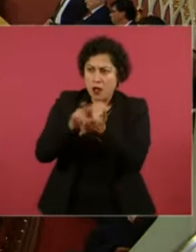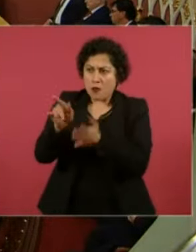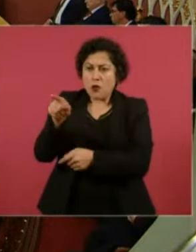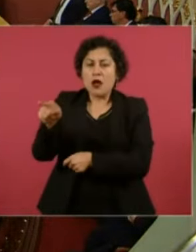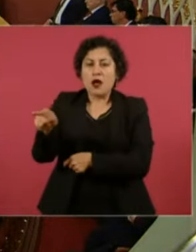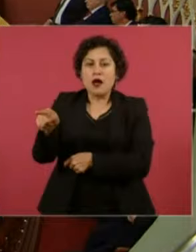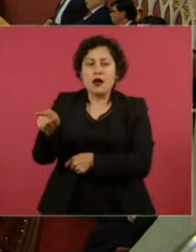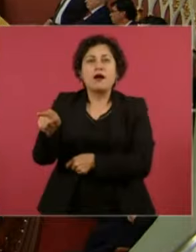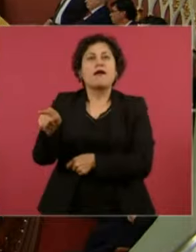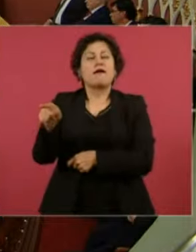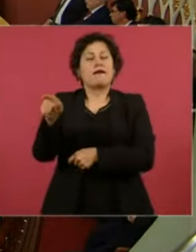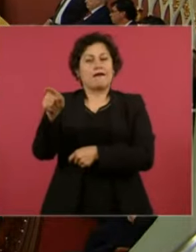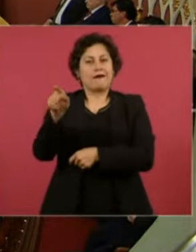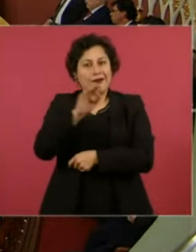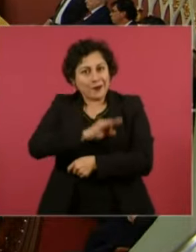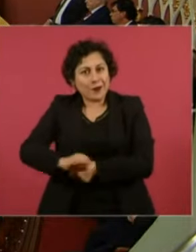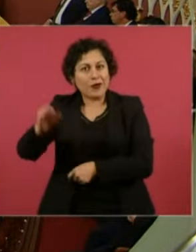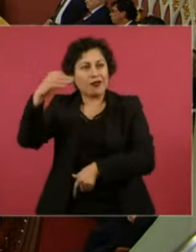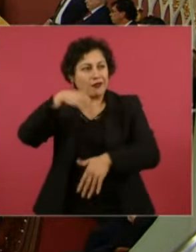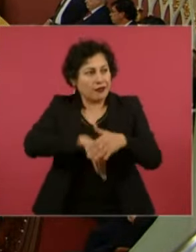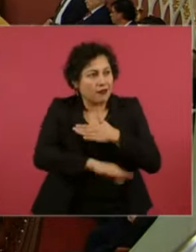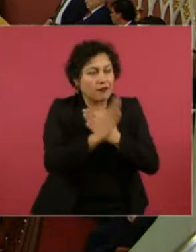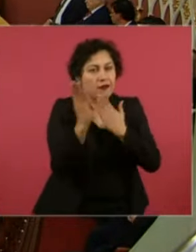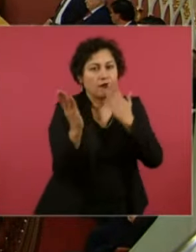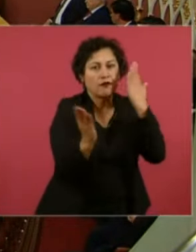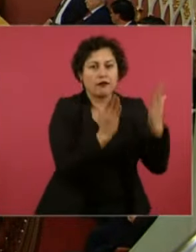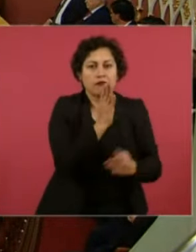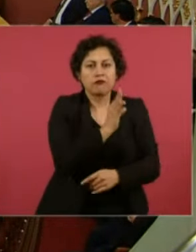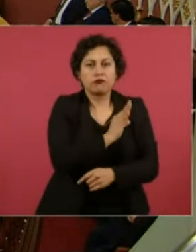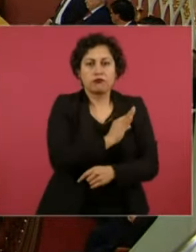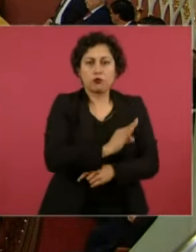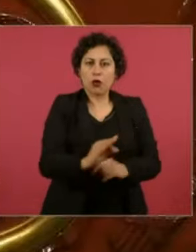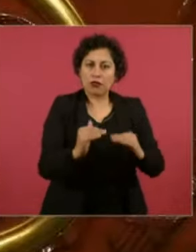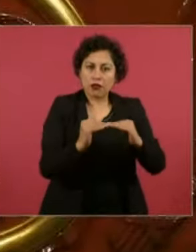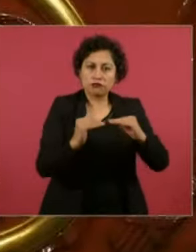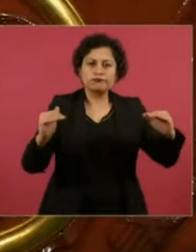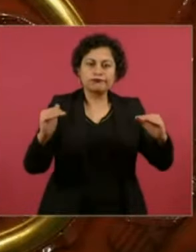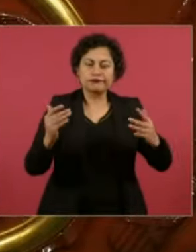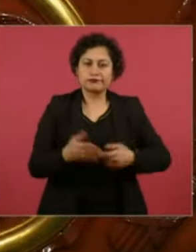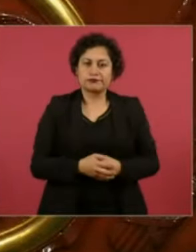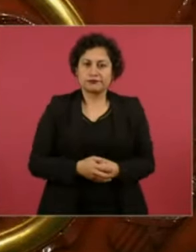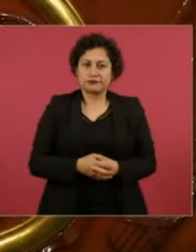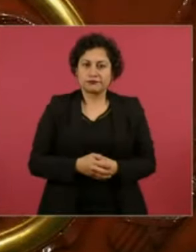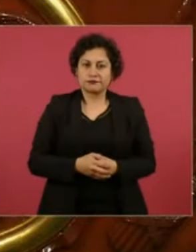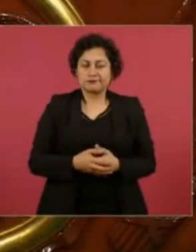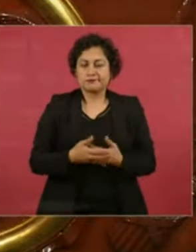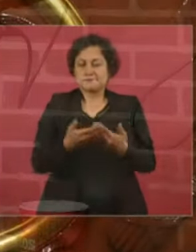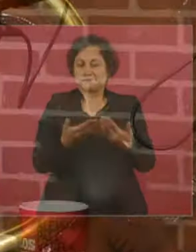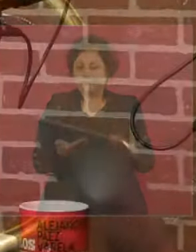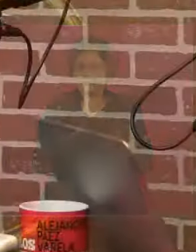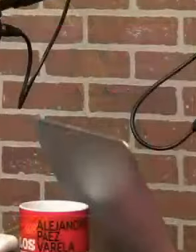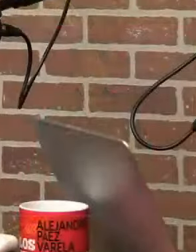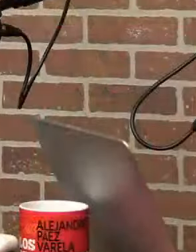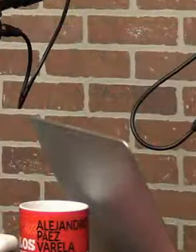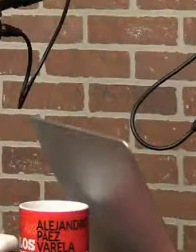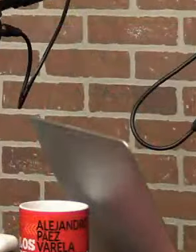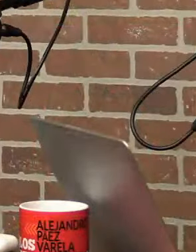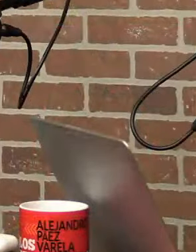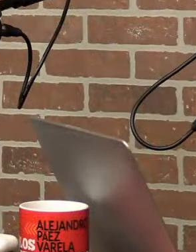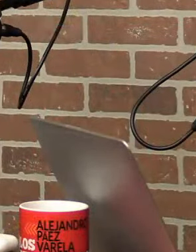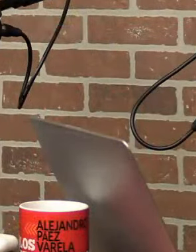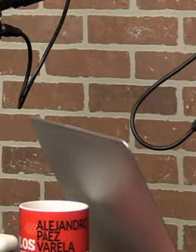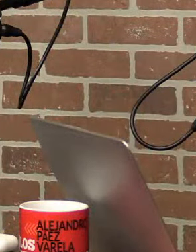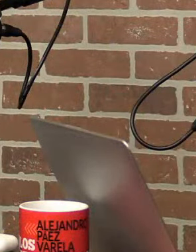sino inclusive al interior mismo de Morena. Por ejemplo, la elección